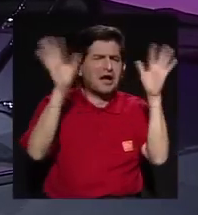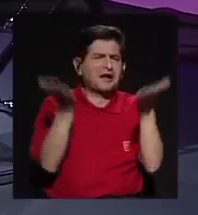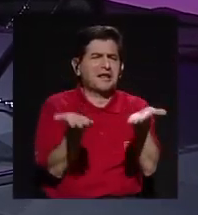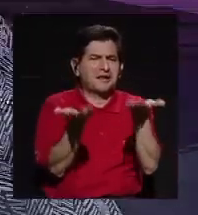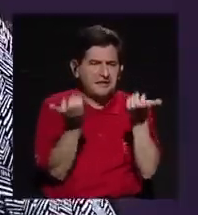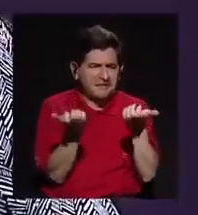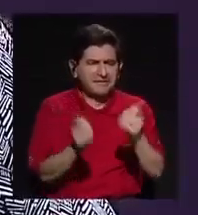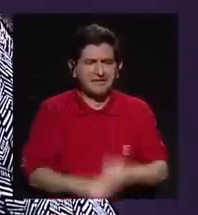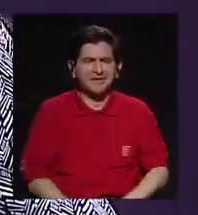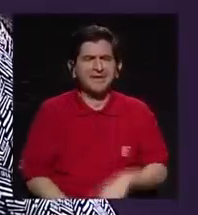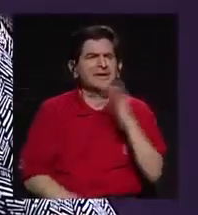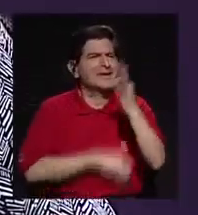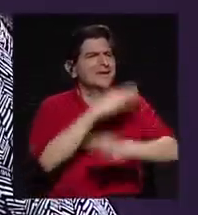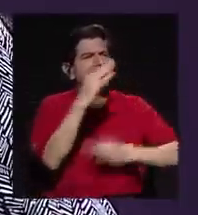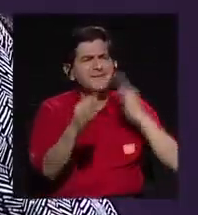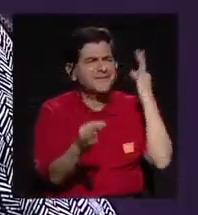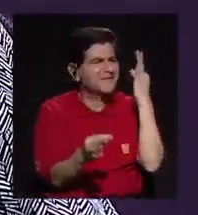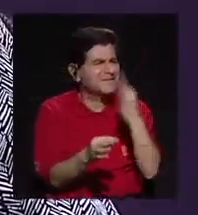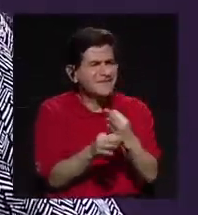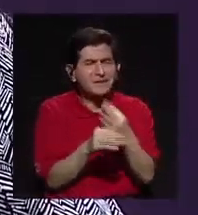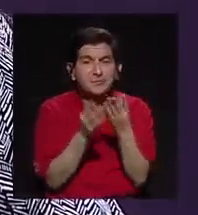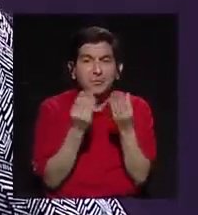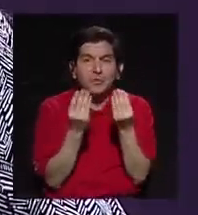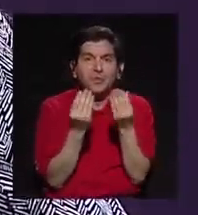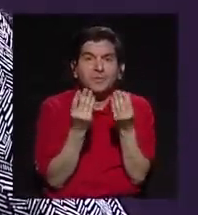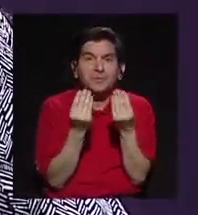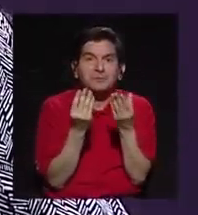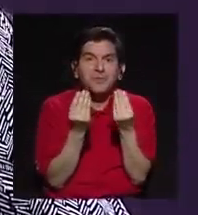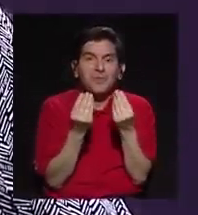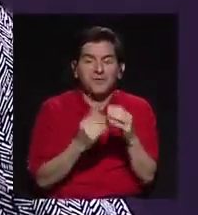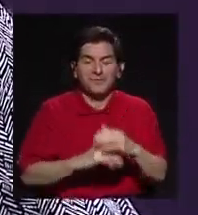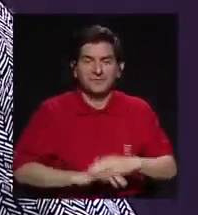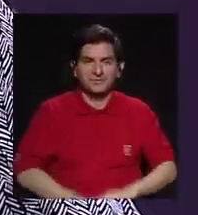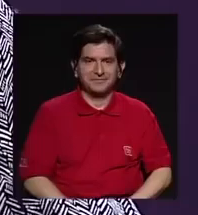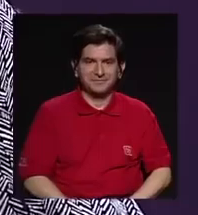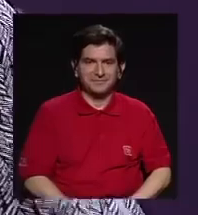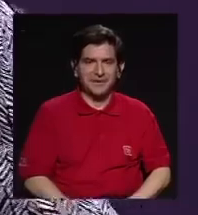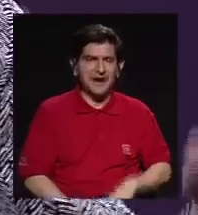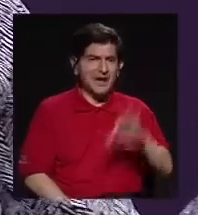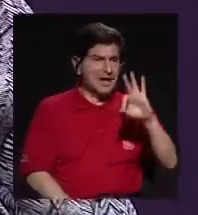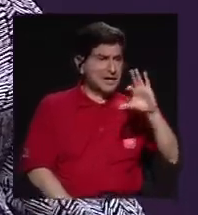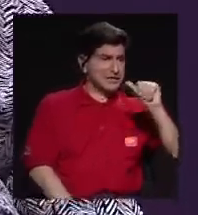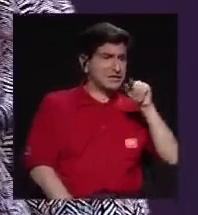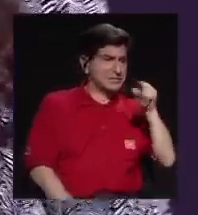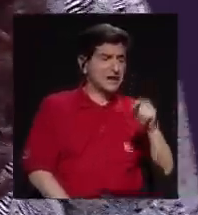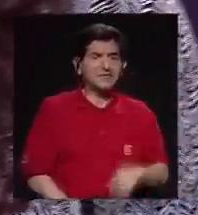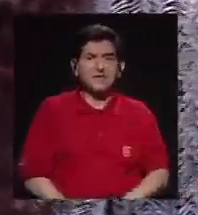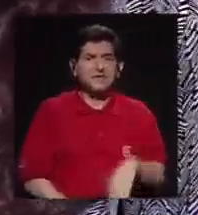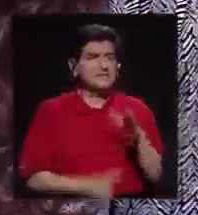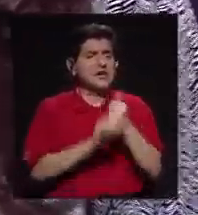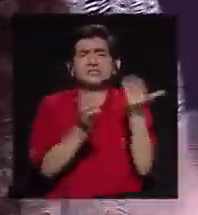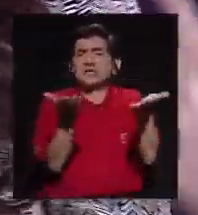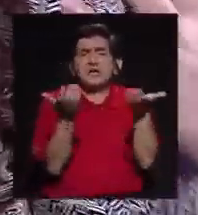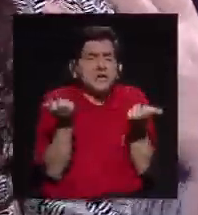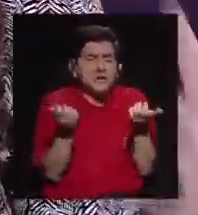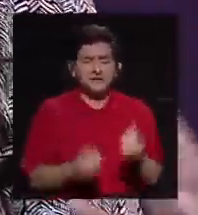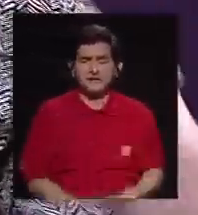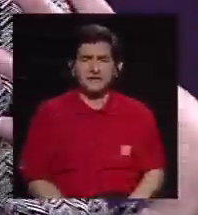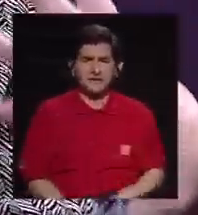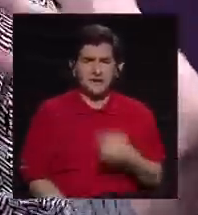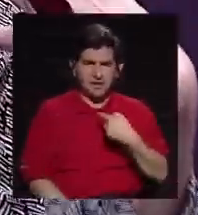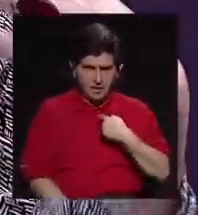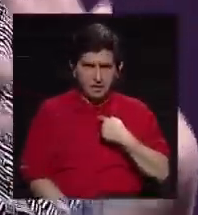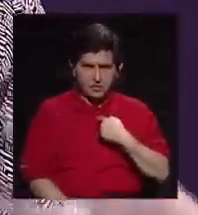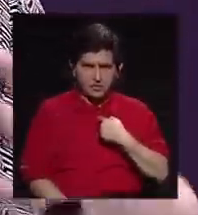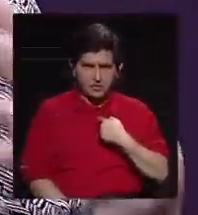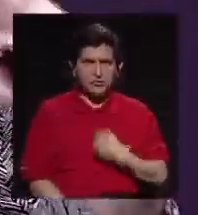ha habido una especie como de temor, ¿verdad?, de que si llega Fabricio Alvarado va a hacer lo que le dé la gana. Y yo quiero